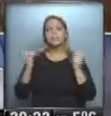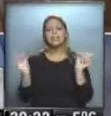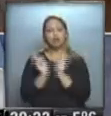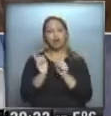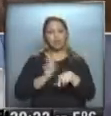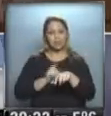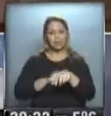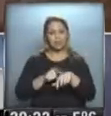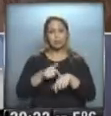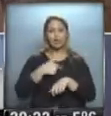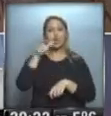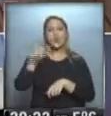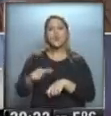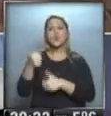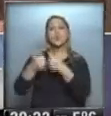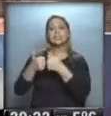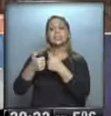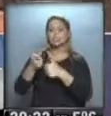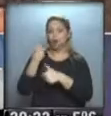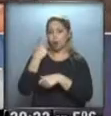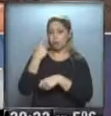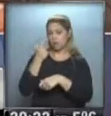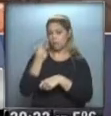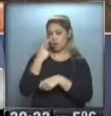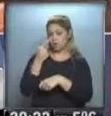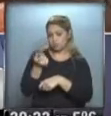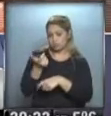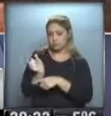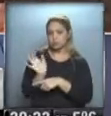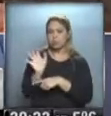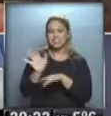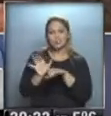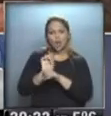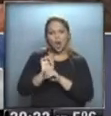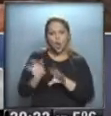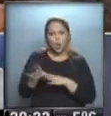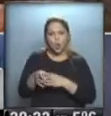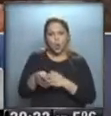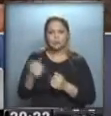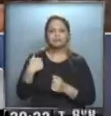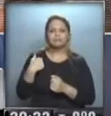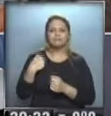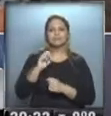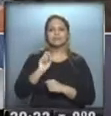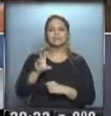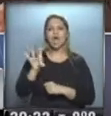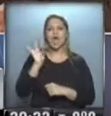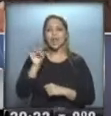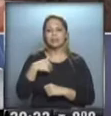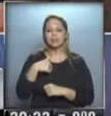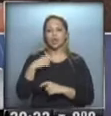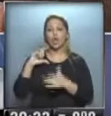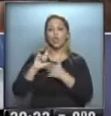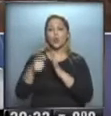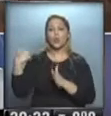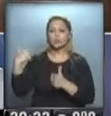con un candidato poco conocida, en fin, con toda la situación en contra, haciendo la peor elección en los 10 años de